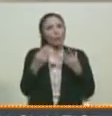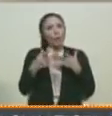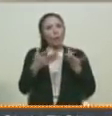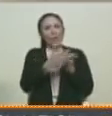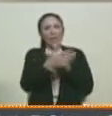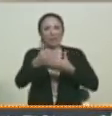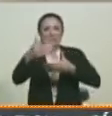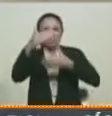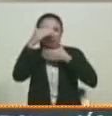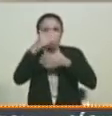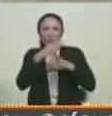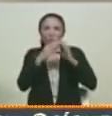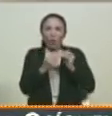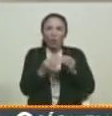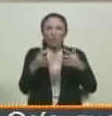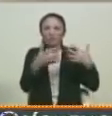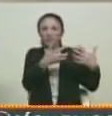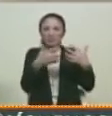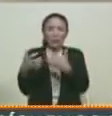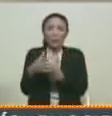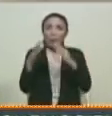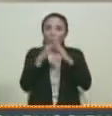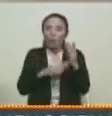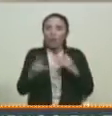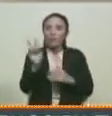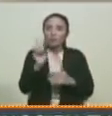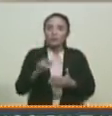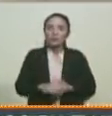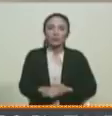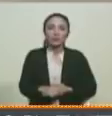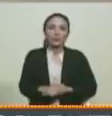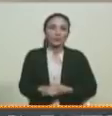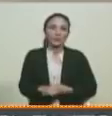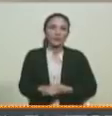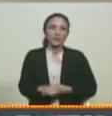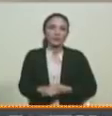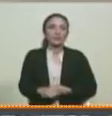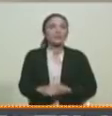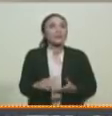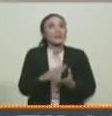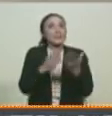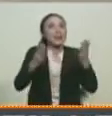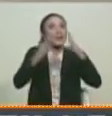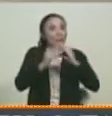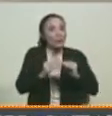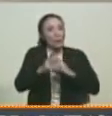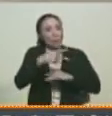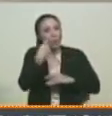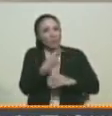guerrilleros a lo largo y ancho del país, y firmaron la paz y dijeron: nos vamos a la política,